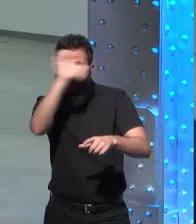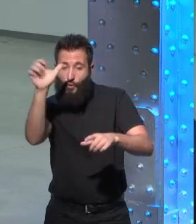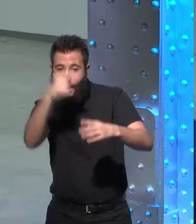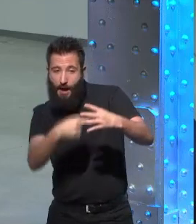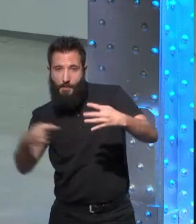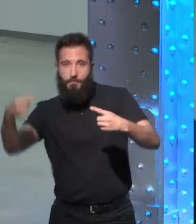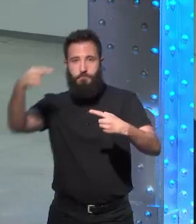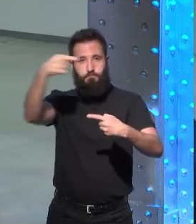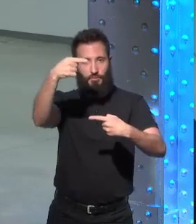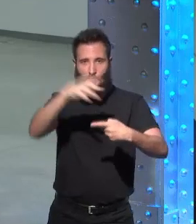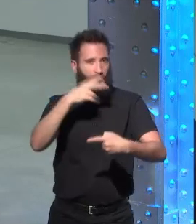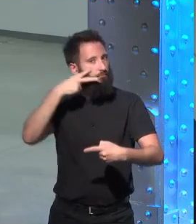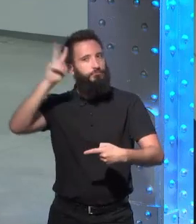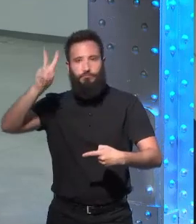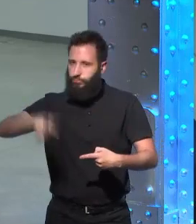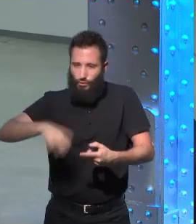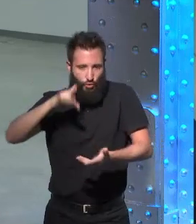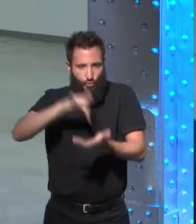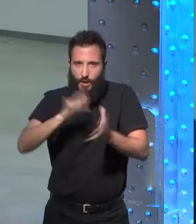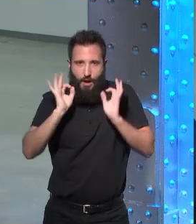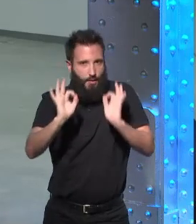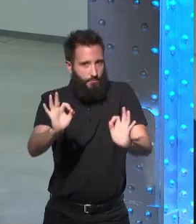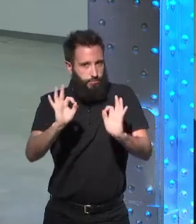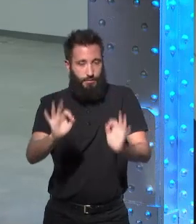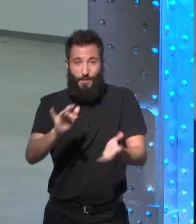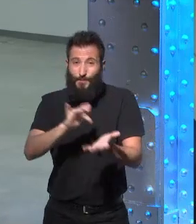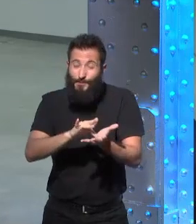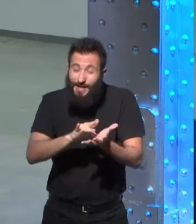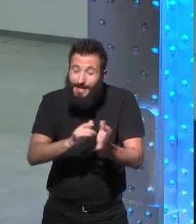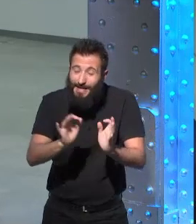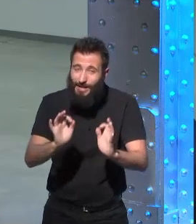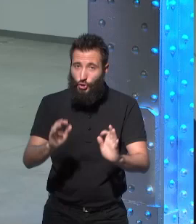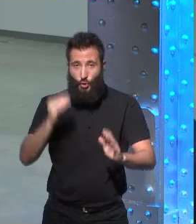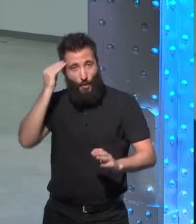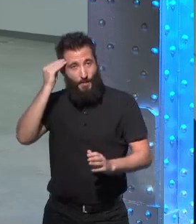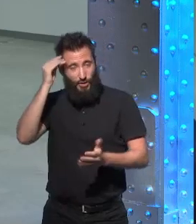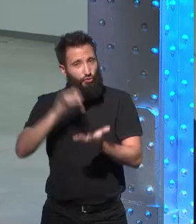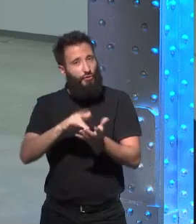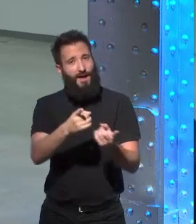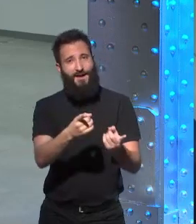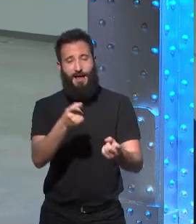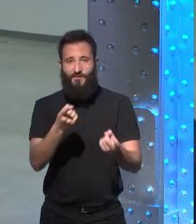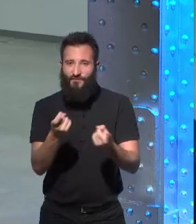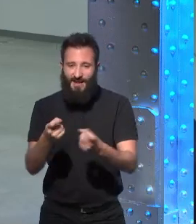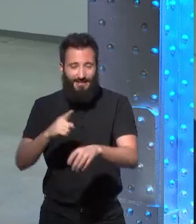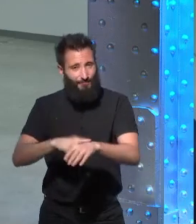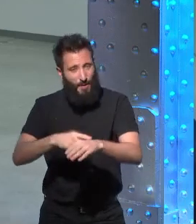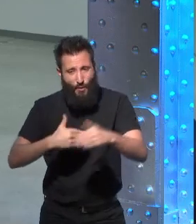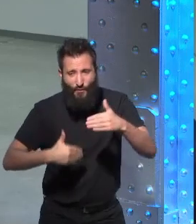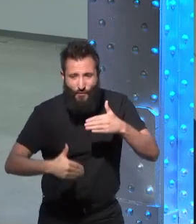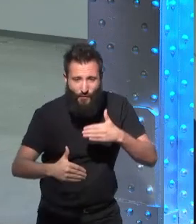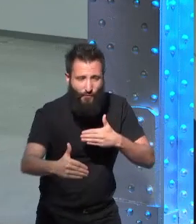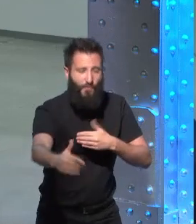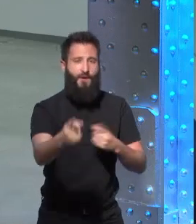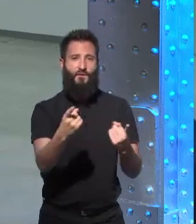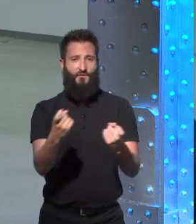Eso hay que reconocerlo porque es así y es objetivo. Pero a pesar de todo, yo creo que nos queda mucho camino por recorrer y creo